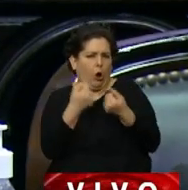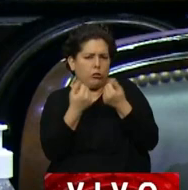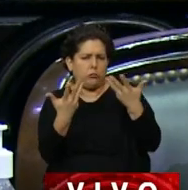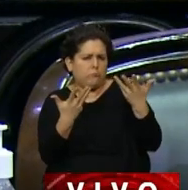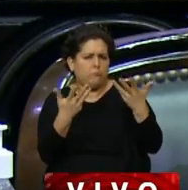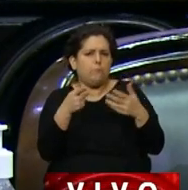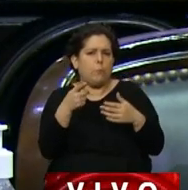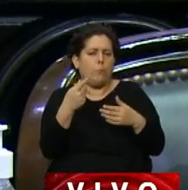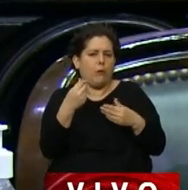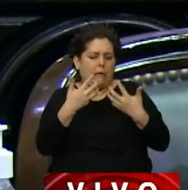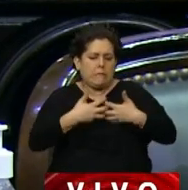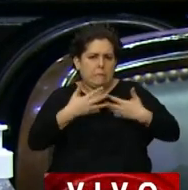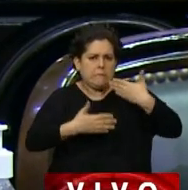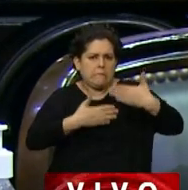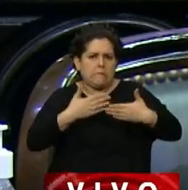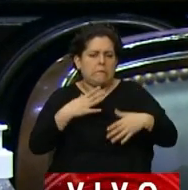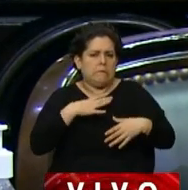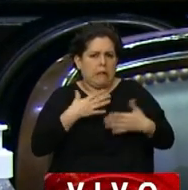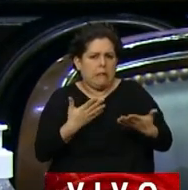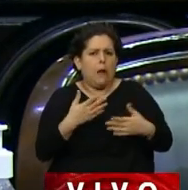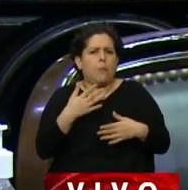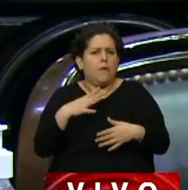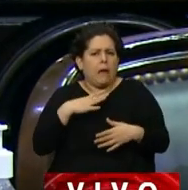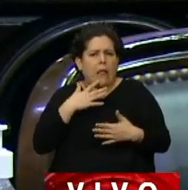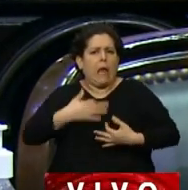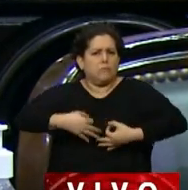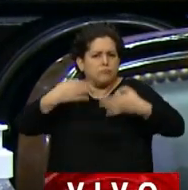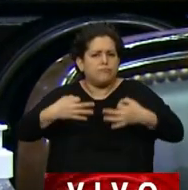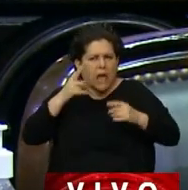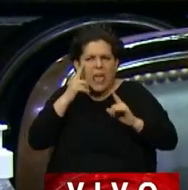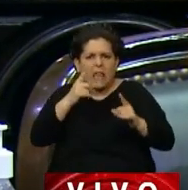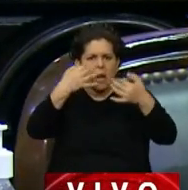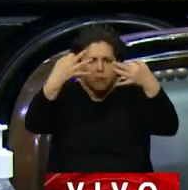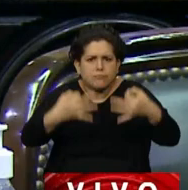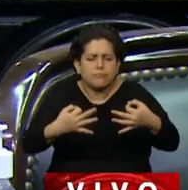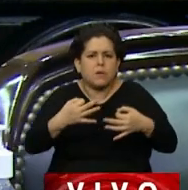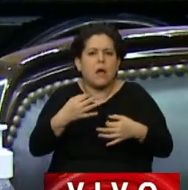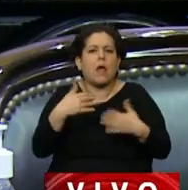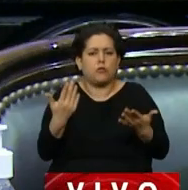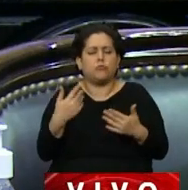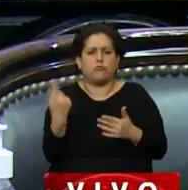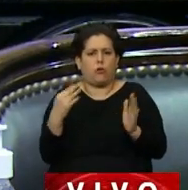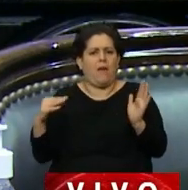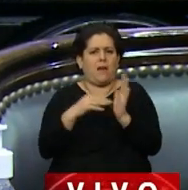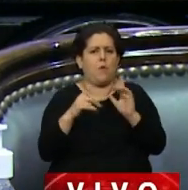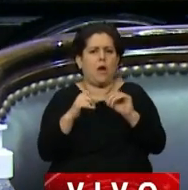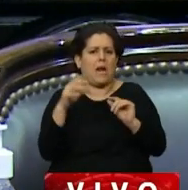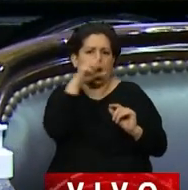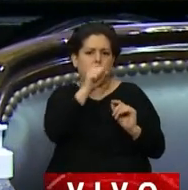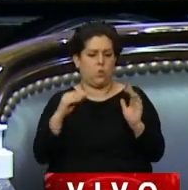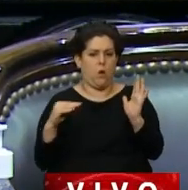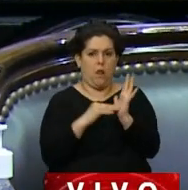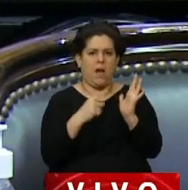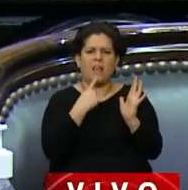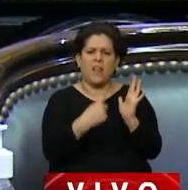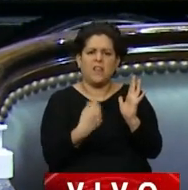sistema. Para resguardar la garantía de credibilidad de la elección, lo que hemos hecho es introducir una cláusula que le permita,